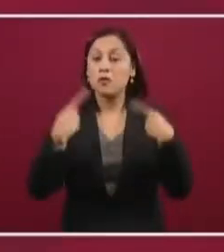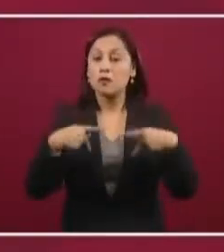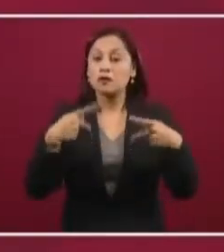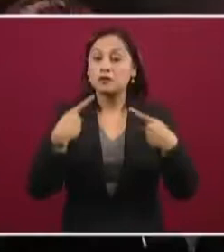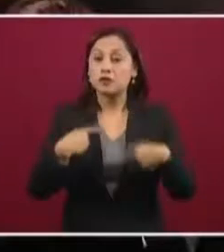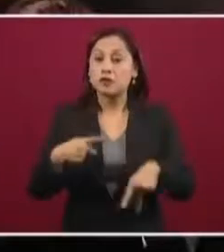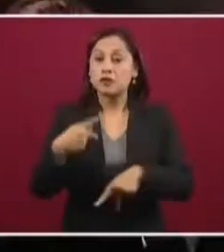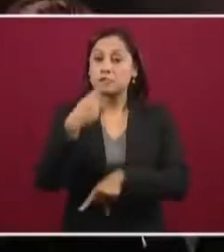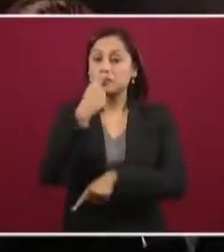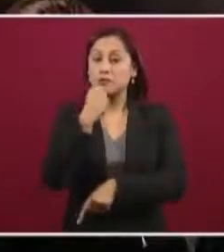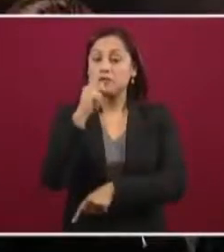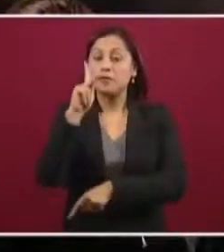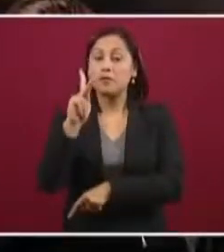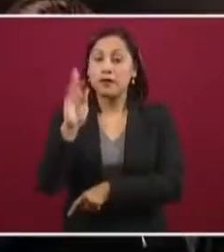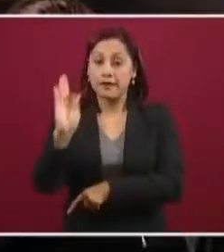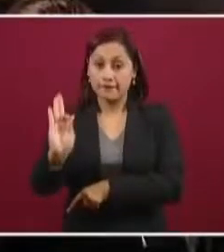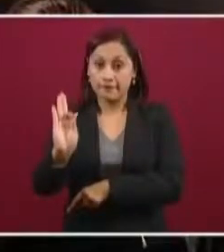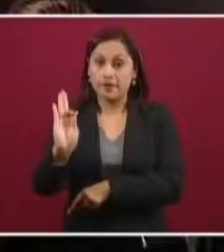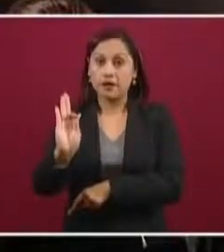reacomodados. Hay